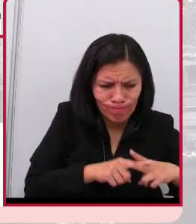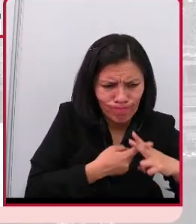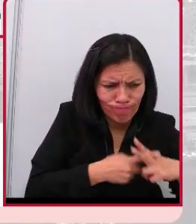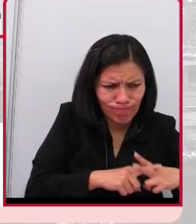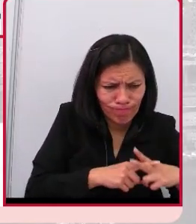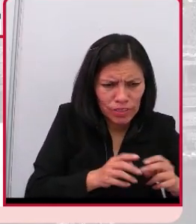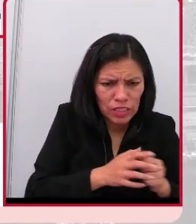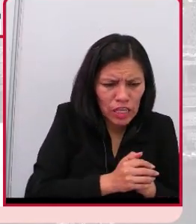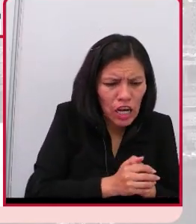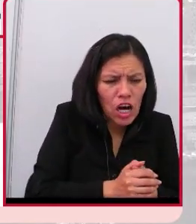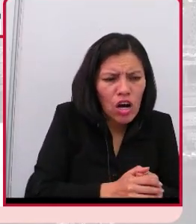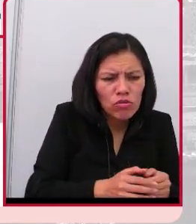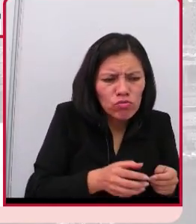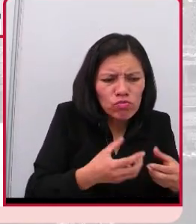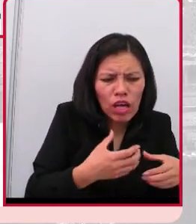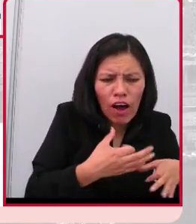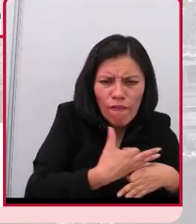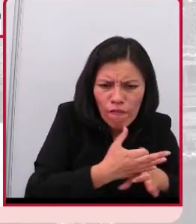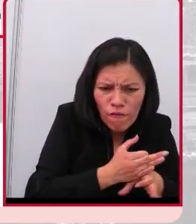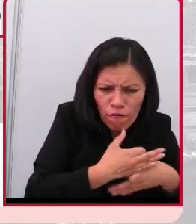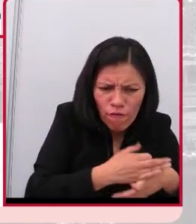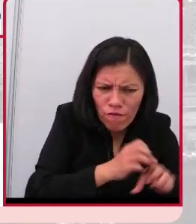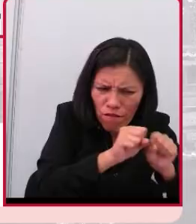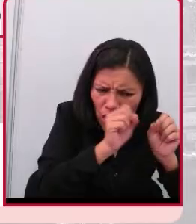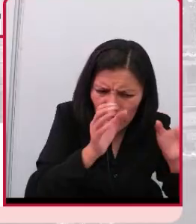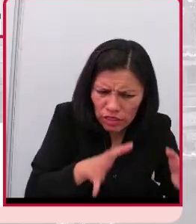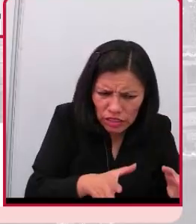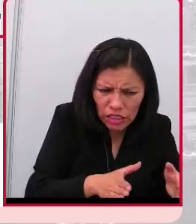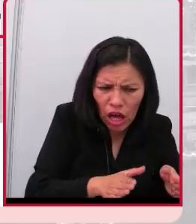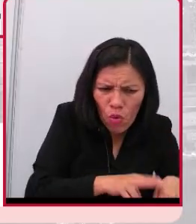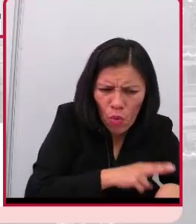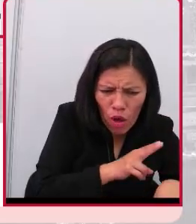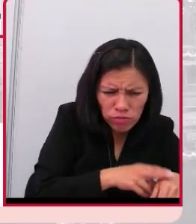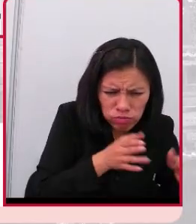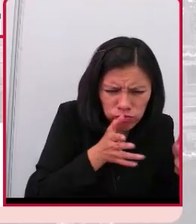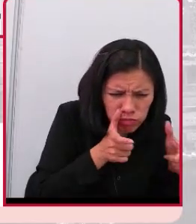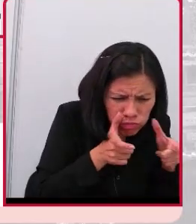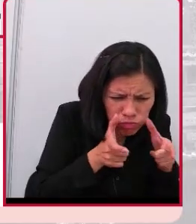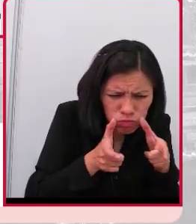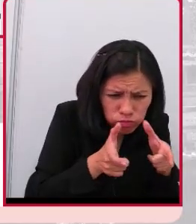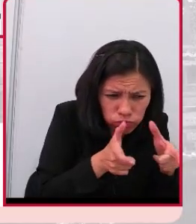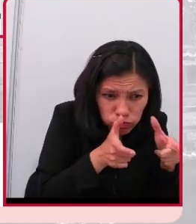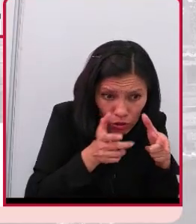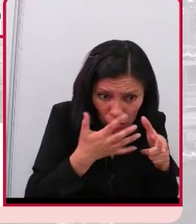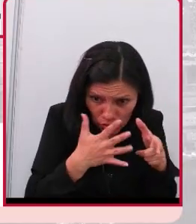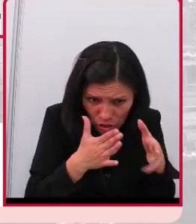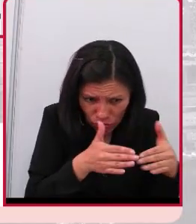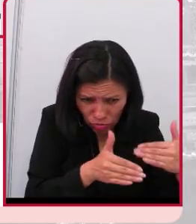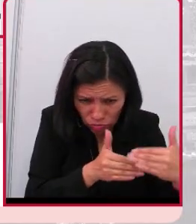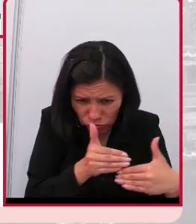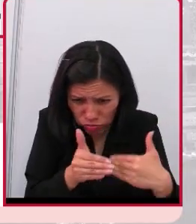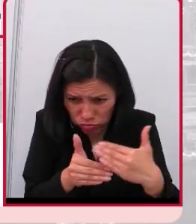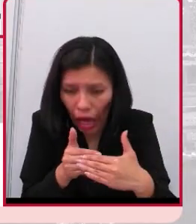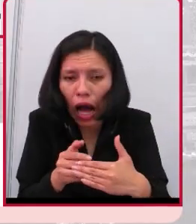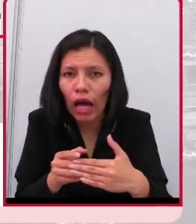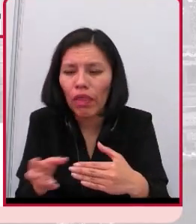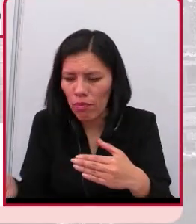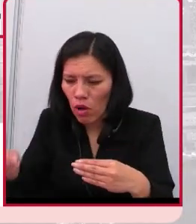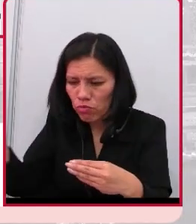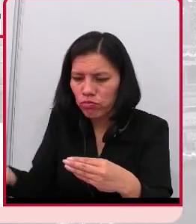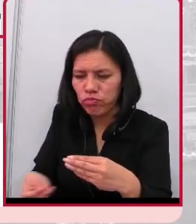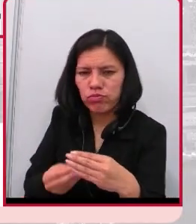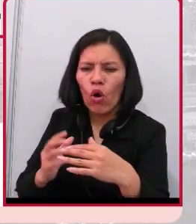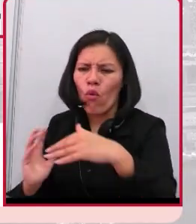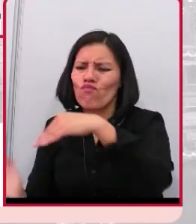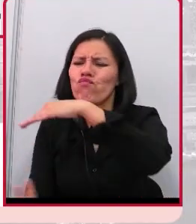uso del ciclón. Cuando se presenta la problemática, es monitoreada y trazada, hacemos uso del ciclón y este ciclón